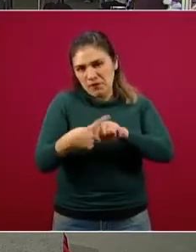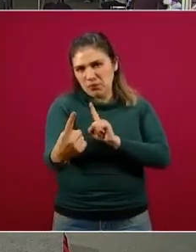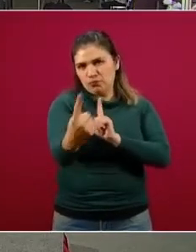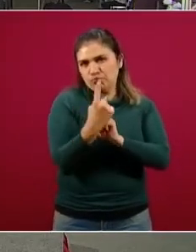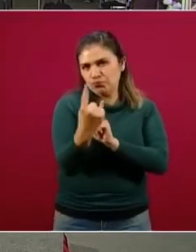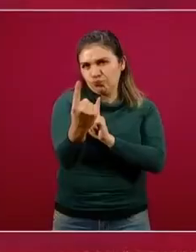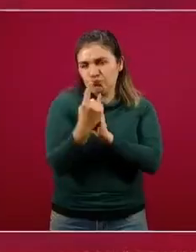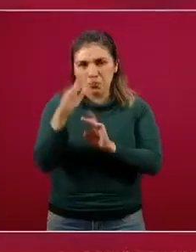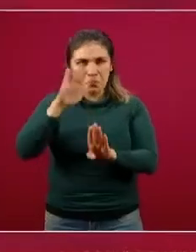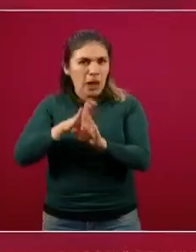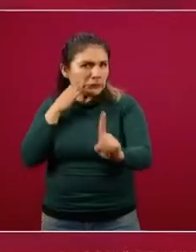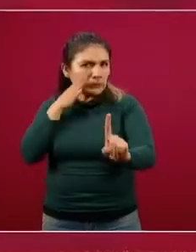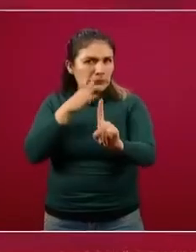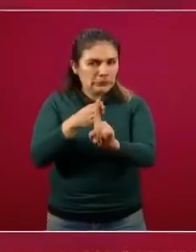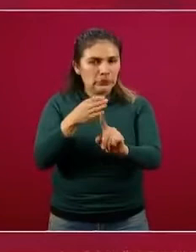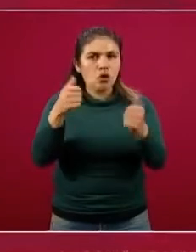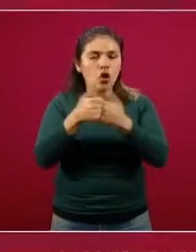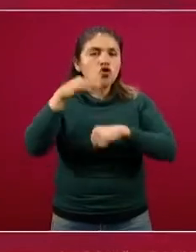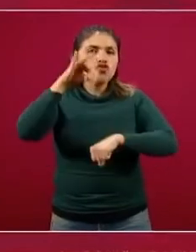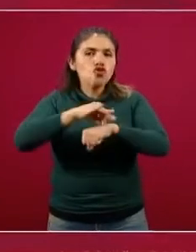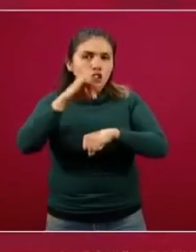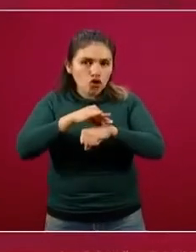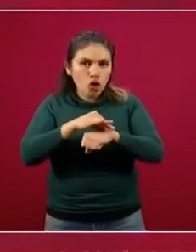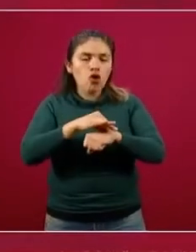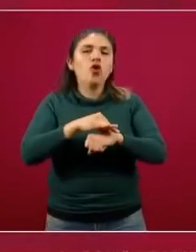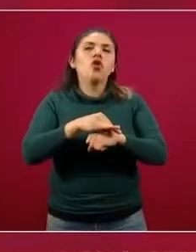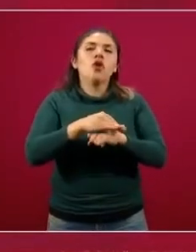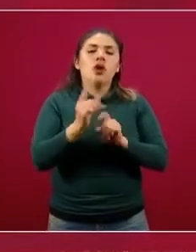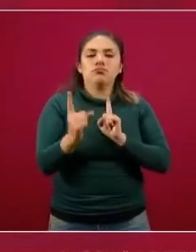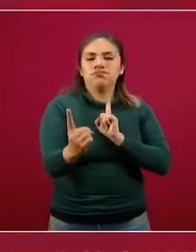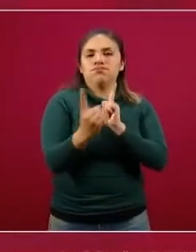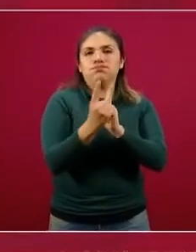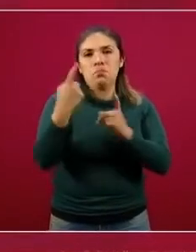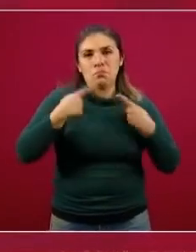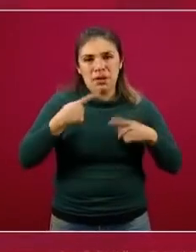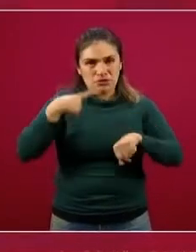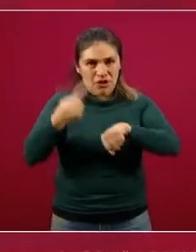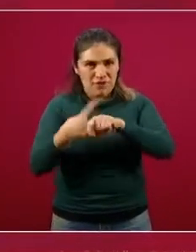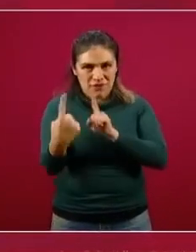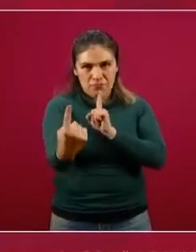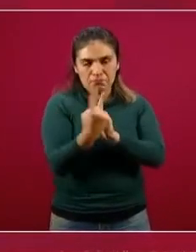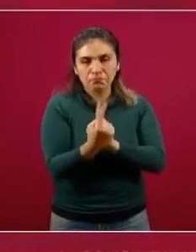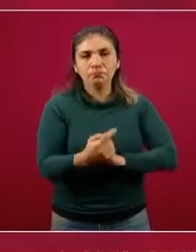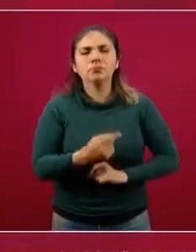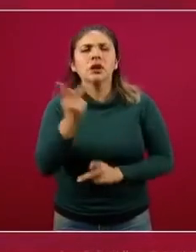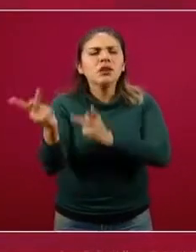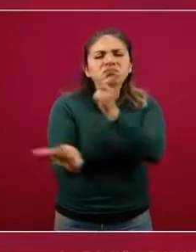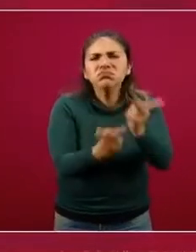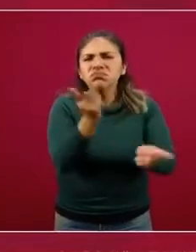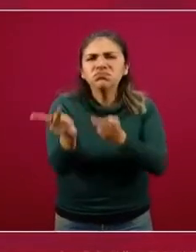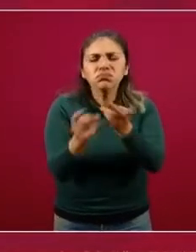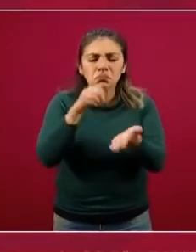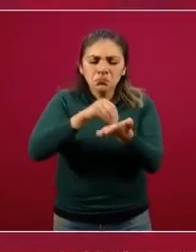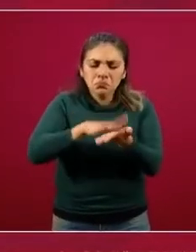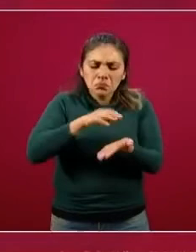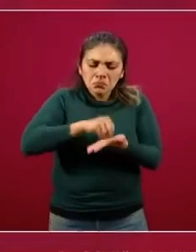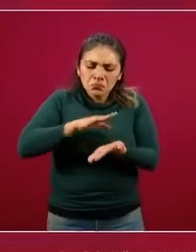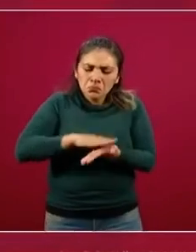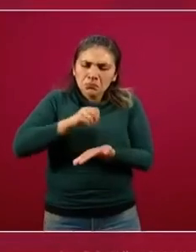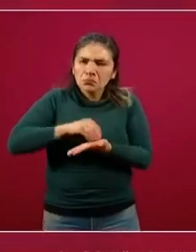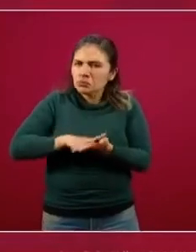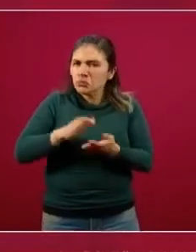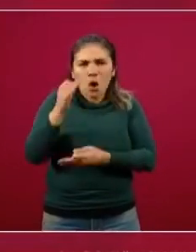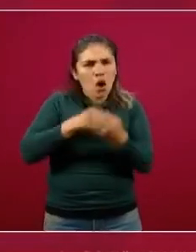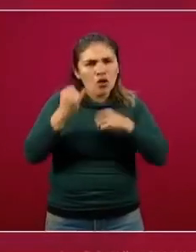entrevistas directas que hace el médico, el epidemiólogo al paciente cuando interroga y en su momento registra todos